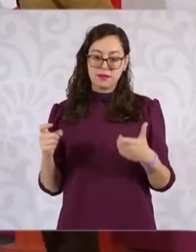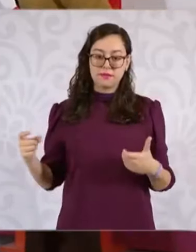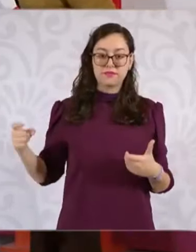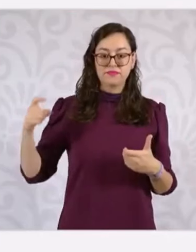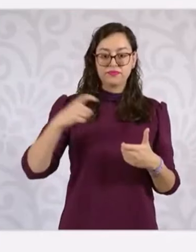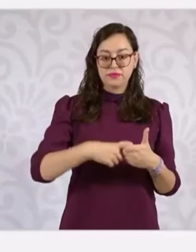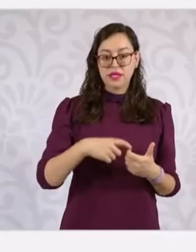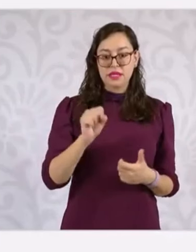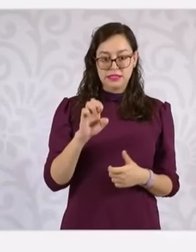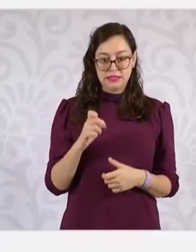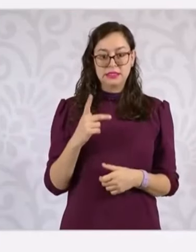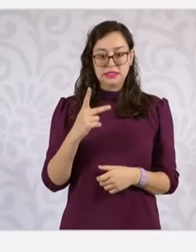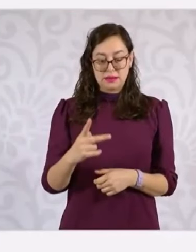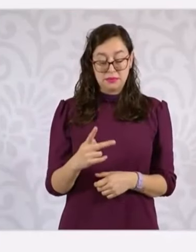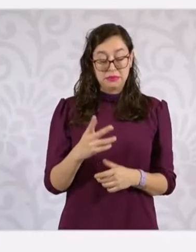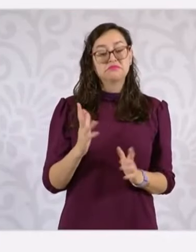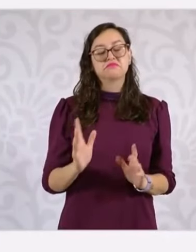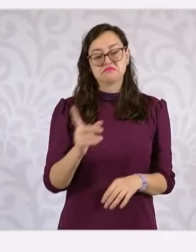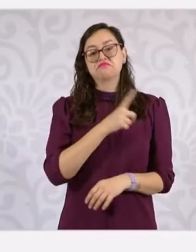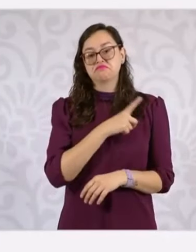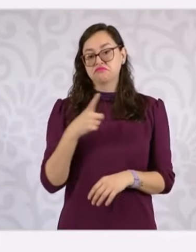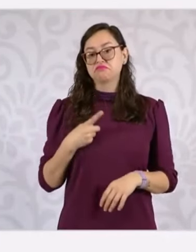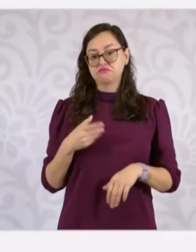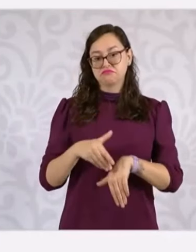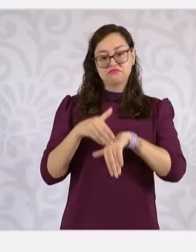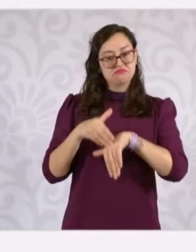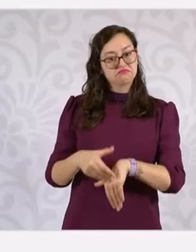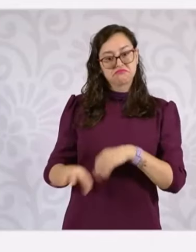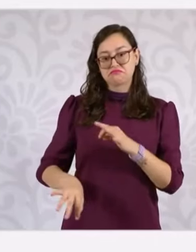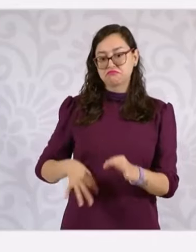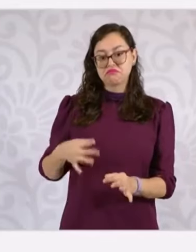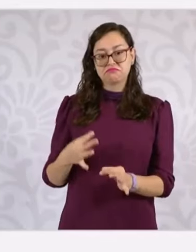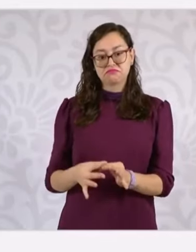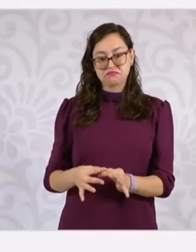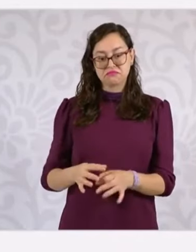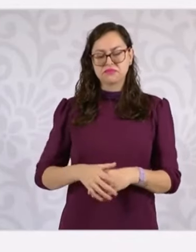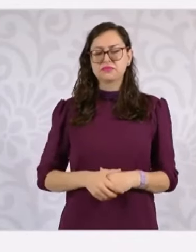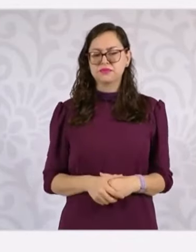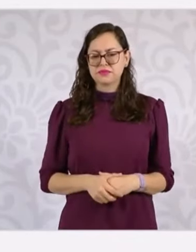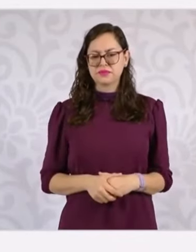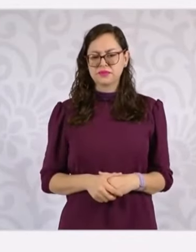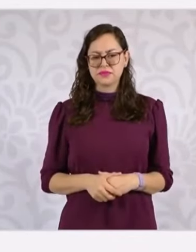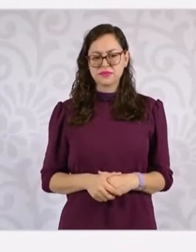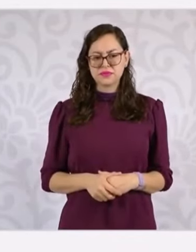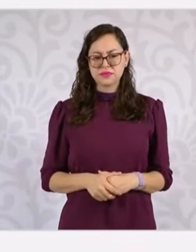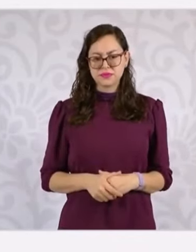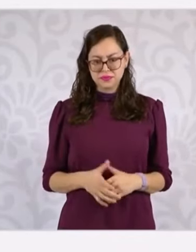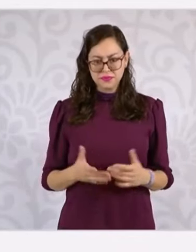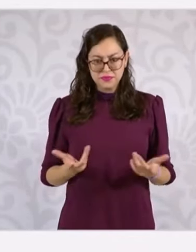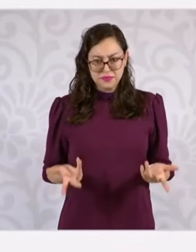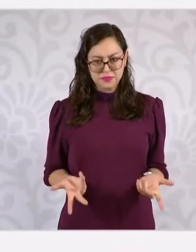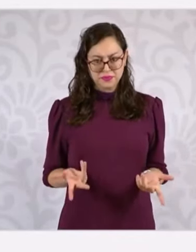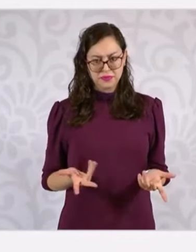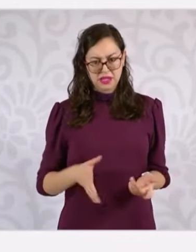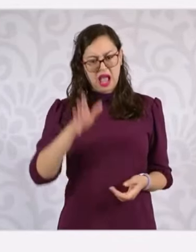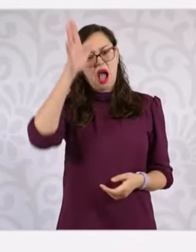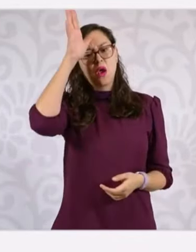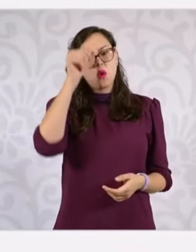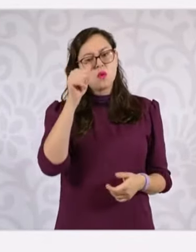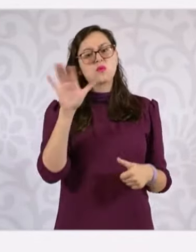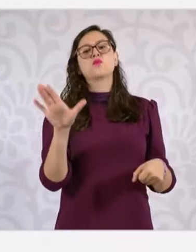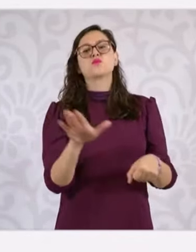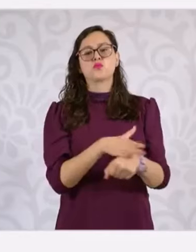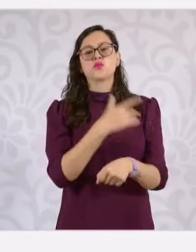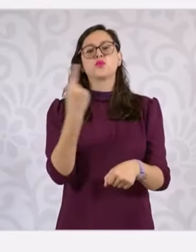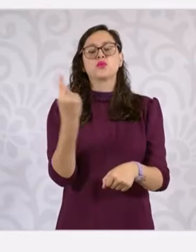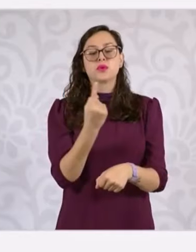sistema educativo nacional. ¿Por qué este acuerdo? Bueno,